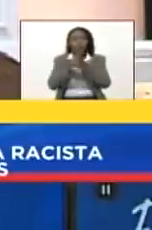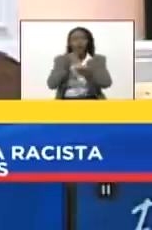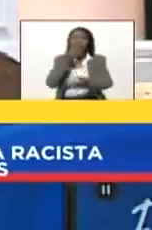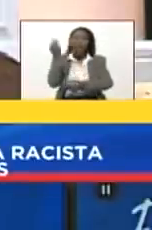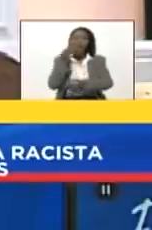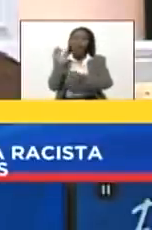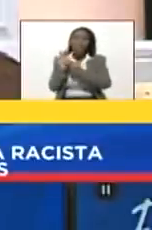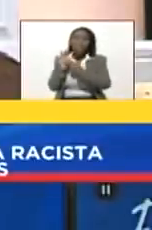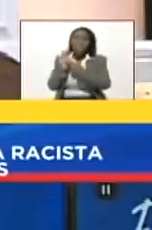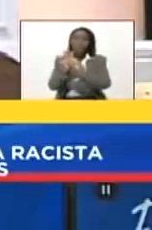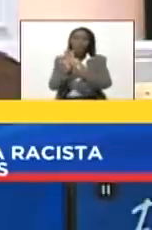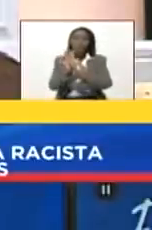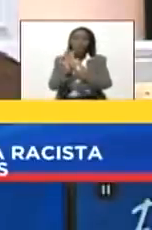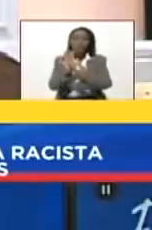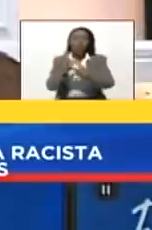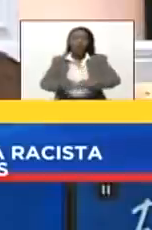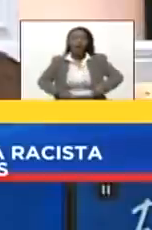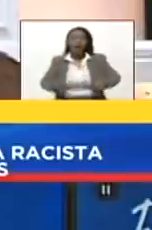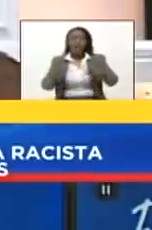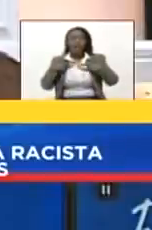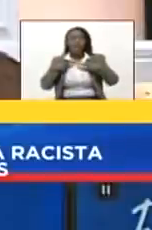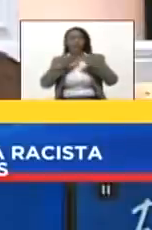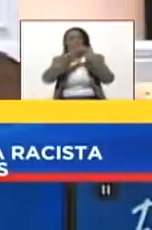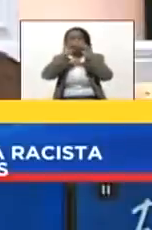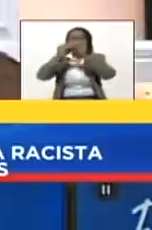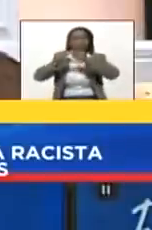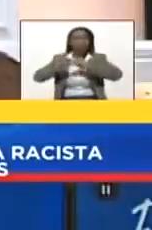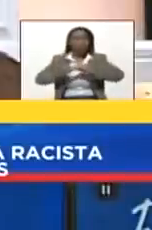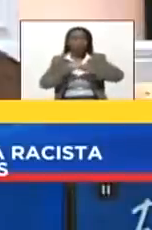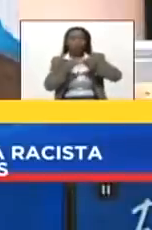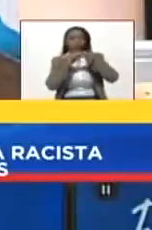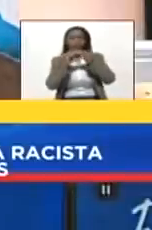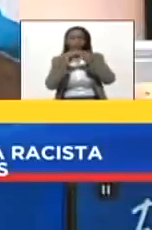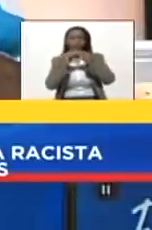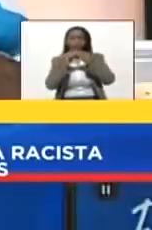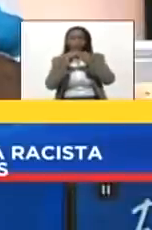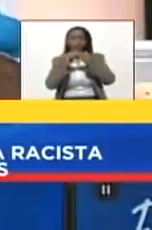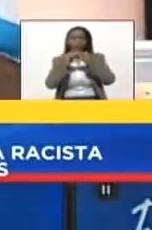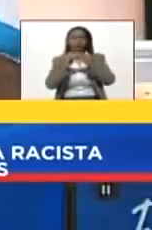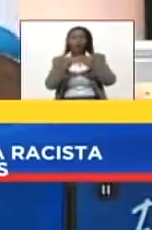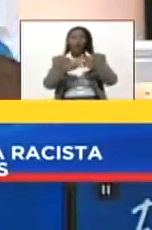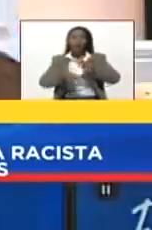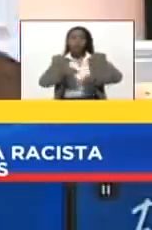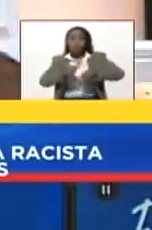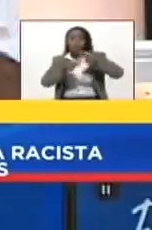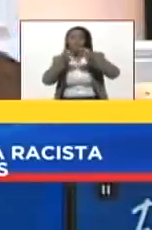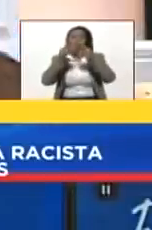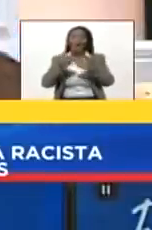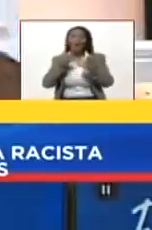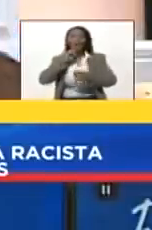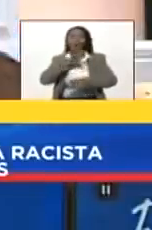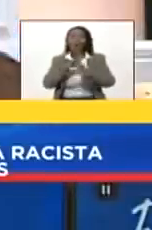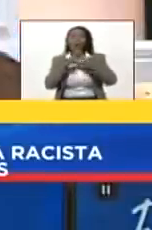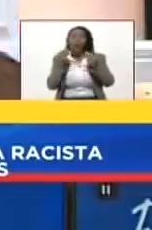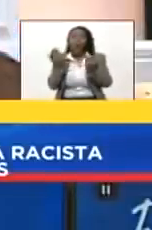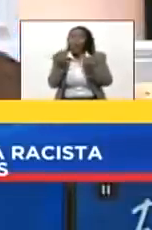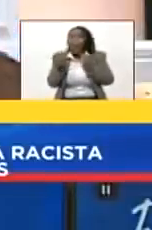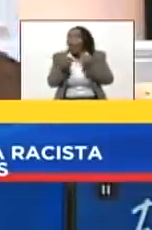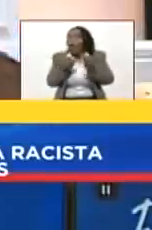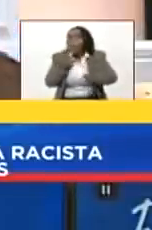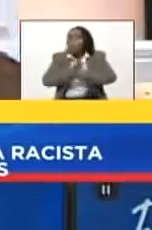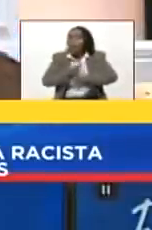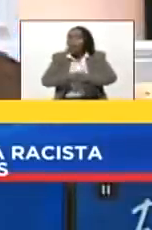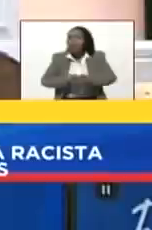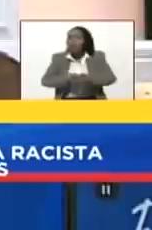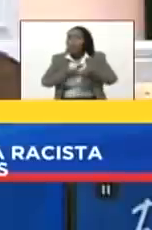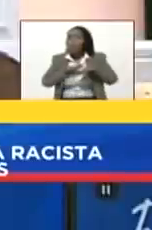verdad, por la vida, por la reparación, y reconstruir toda la historia de cómo fue